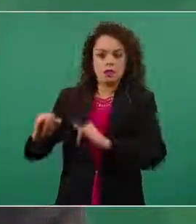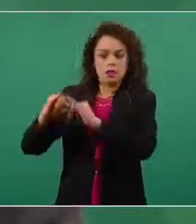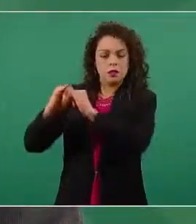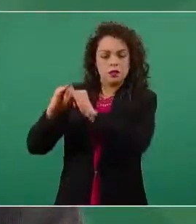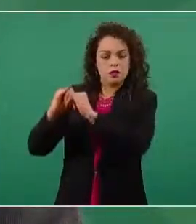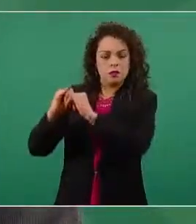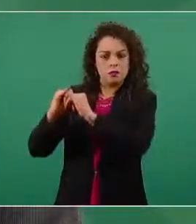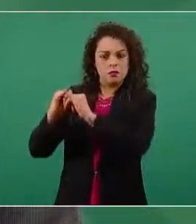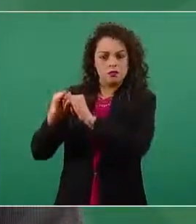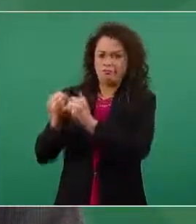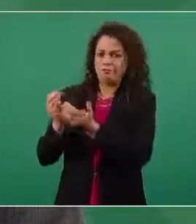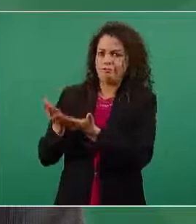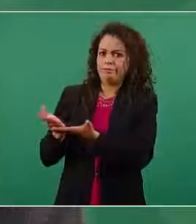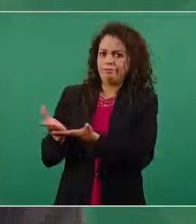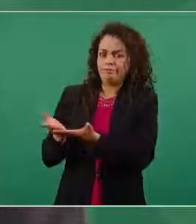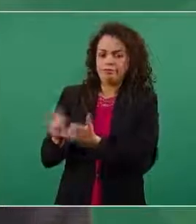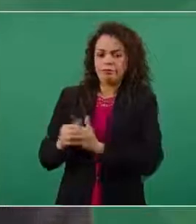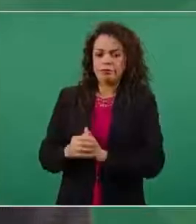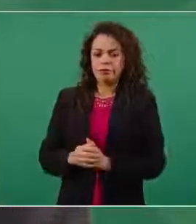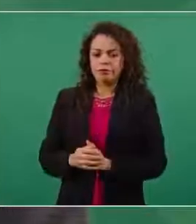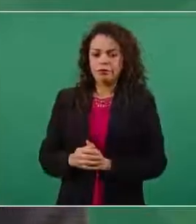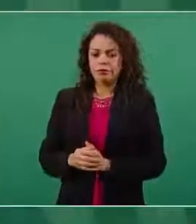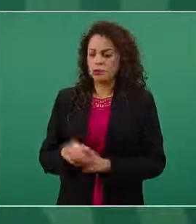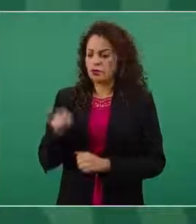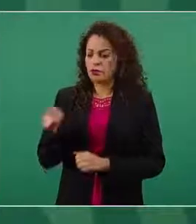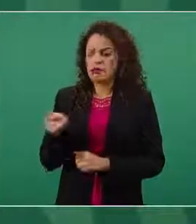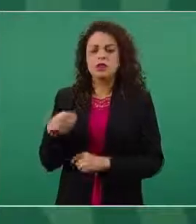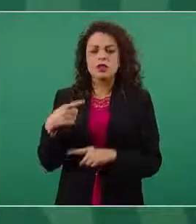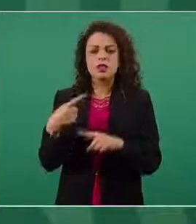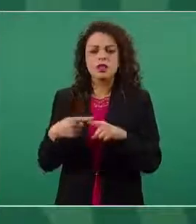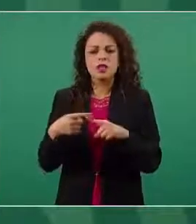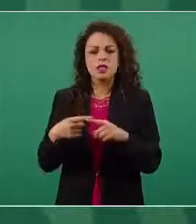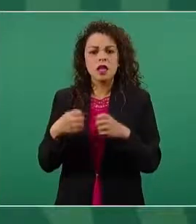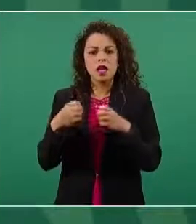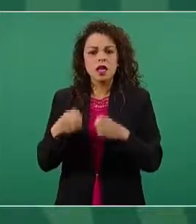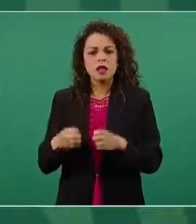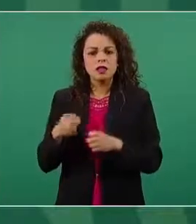facciosos que fueron integrados